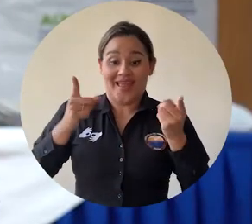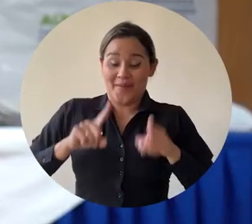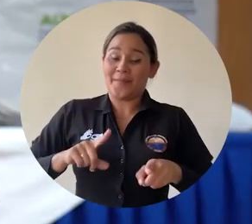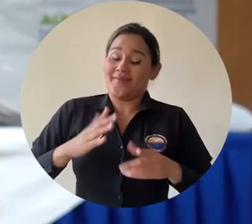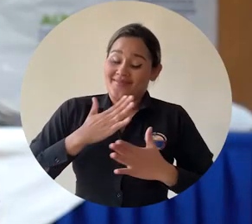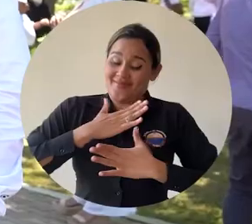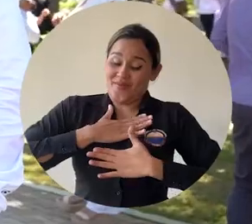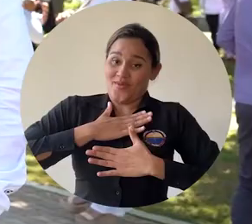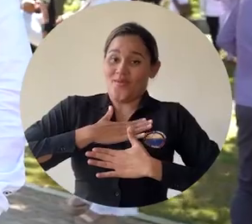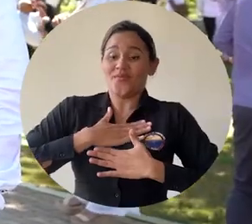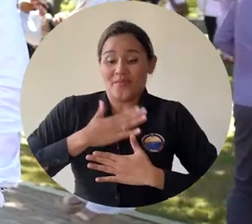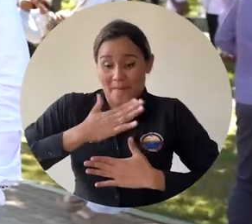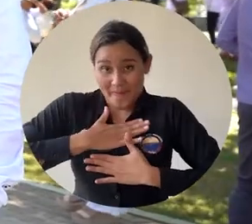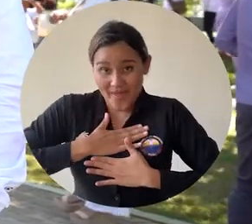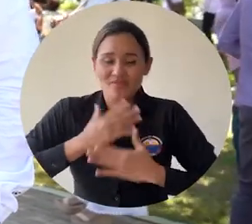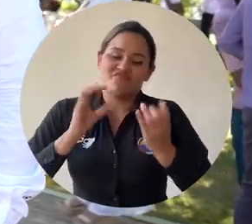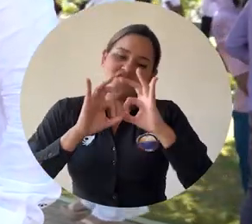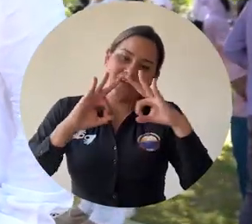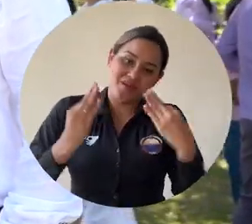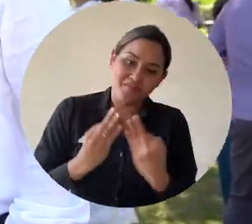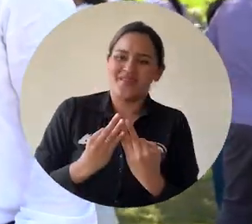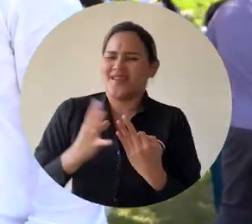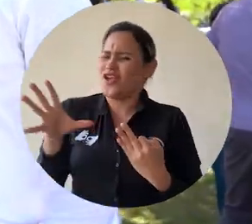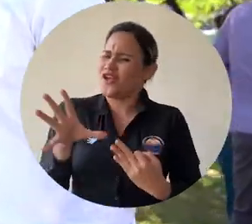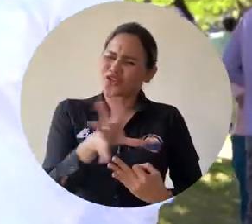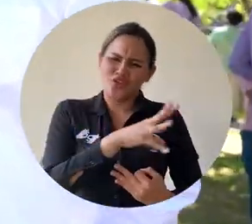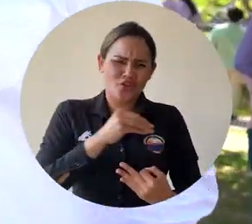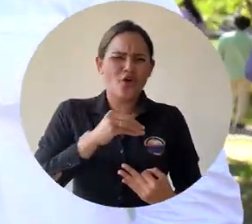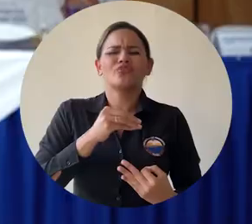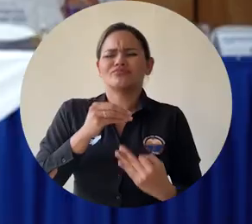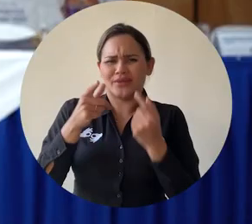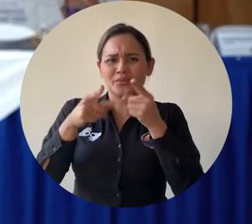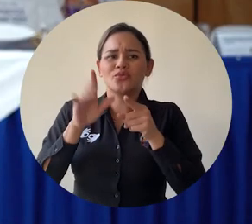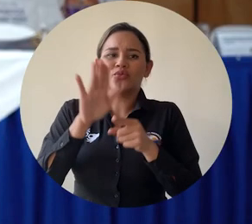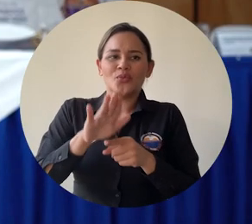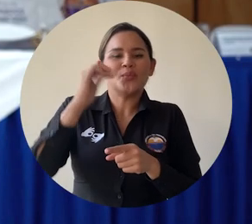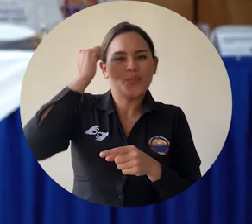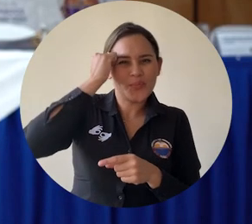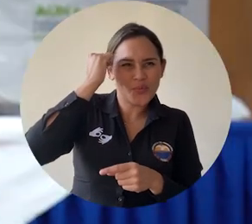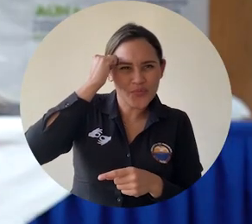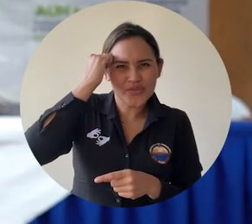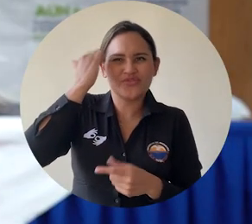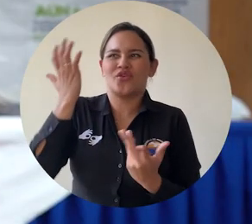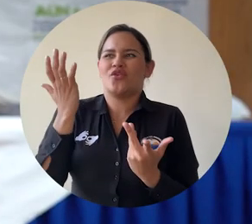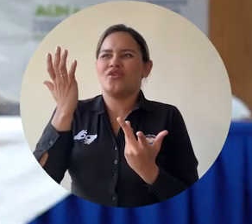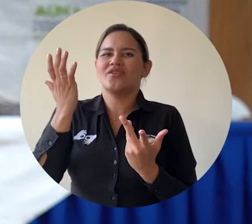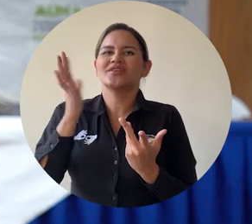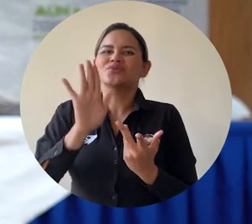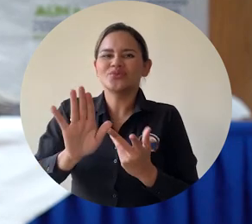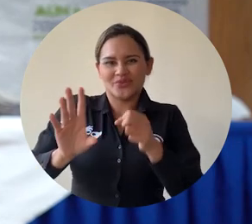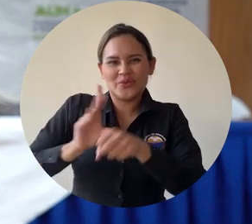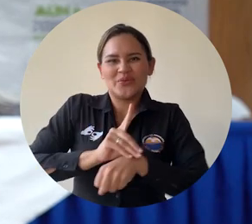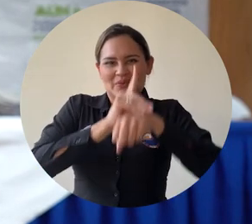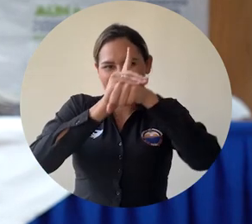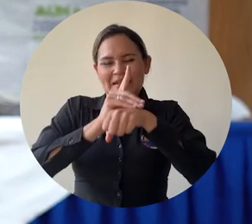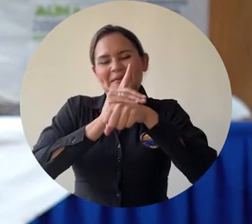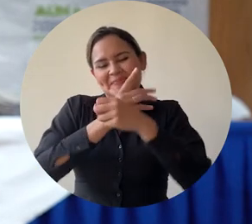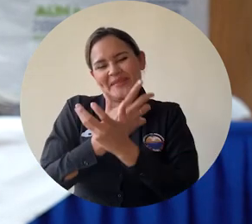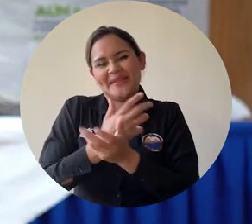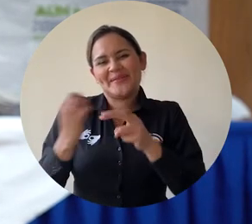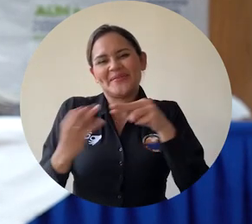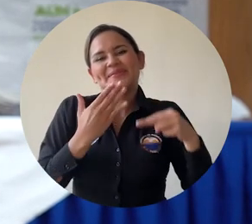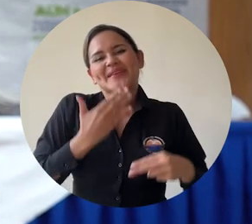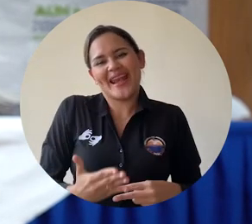que es propio y de toda mi familia y de todo el equipo de docentes del programa de doctorado en Ciencias